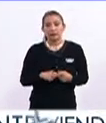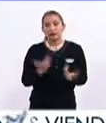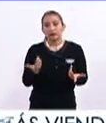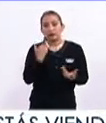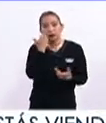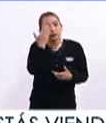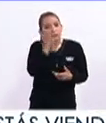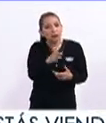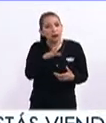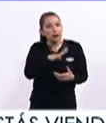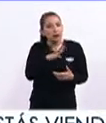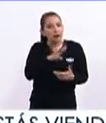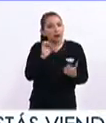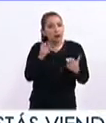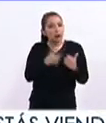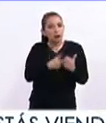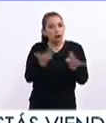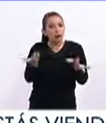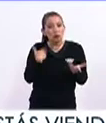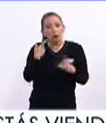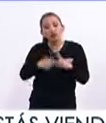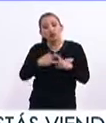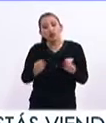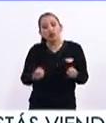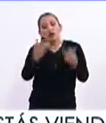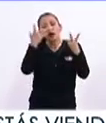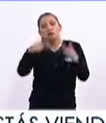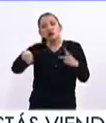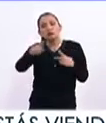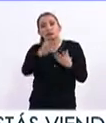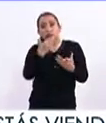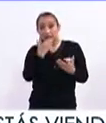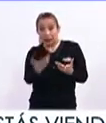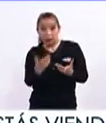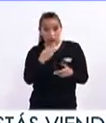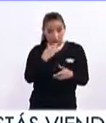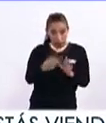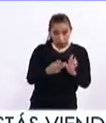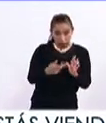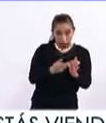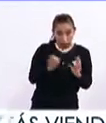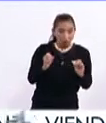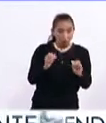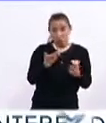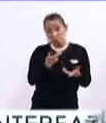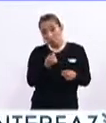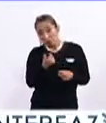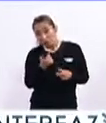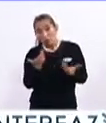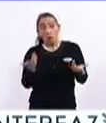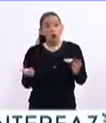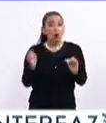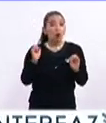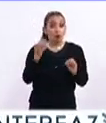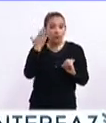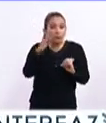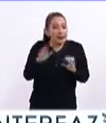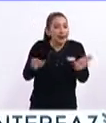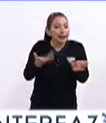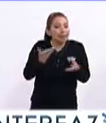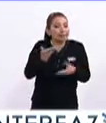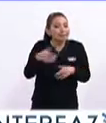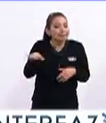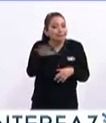pues quisiera saber si tienen algún tipo de estadística o de medición de qué tanto se utilizan, e incluso de alguna forma saber pues